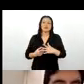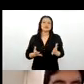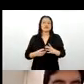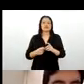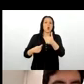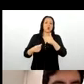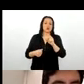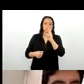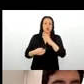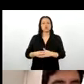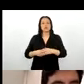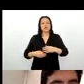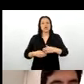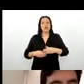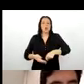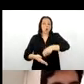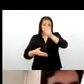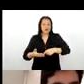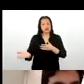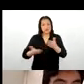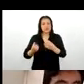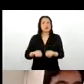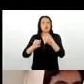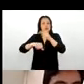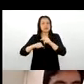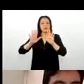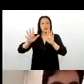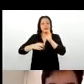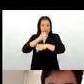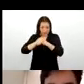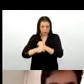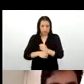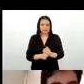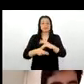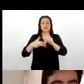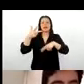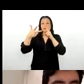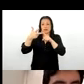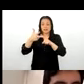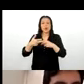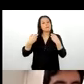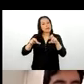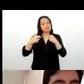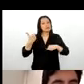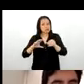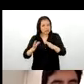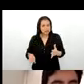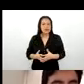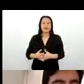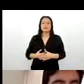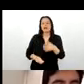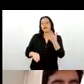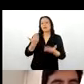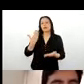turístico que se da hasta por 10 años. Y luego tenemos los permisos de actividades eventuales, para de repente